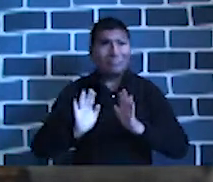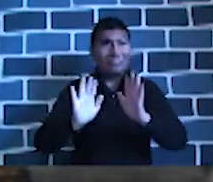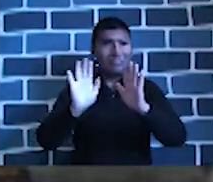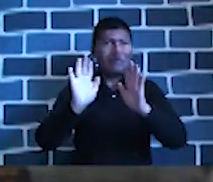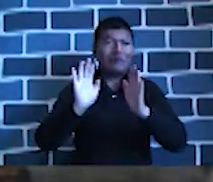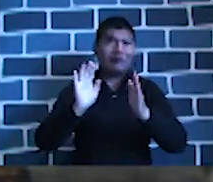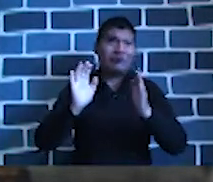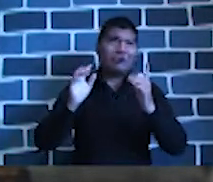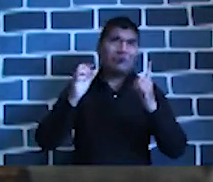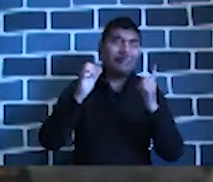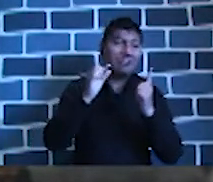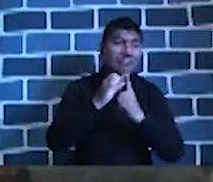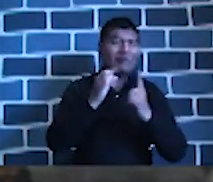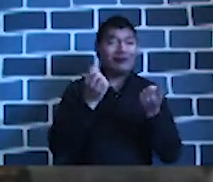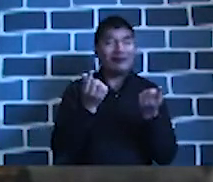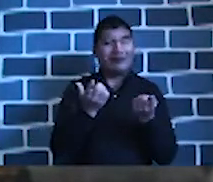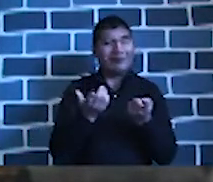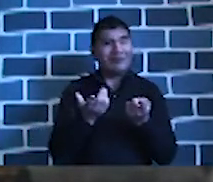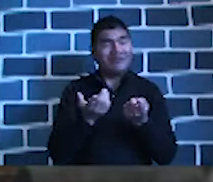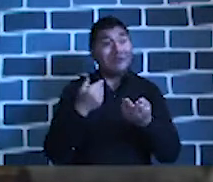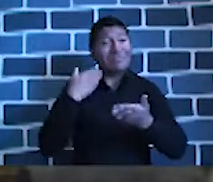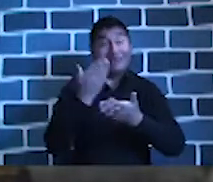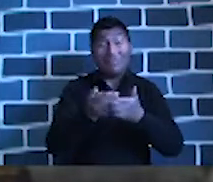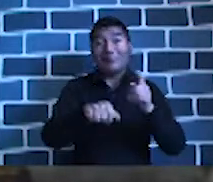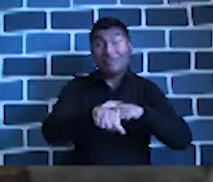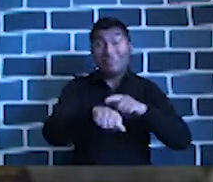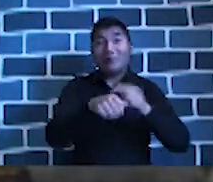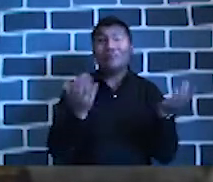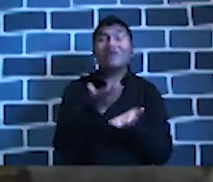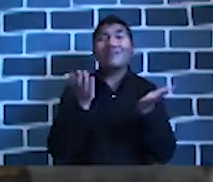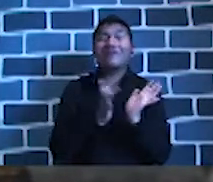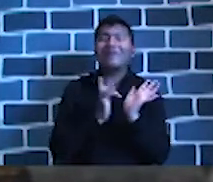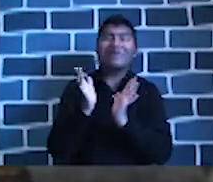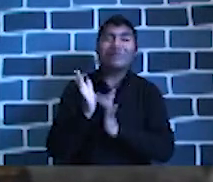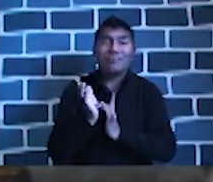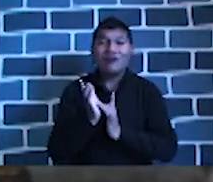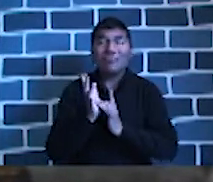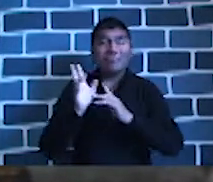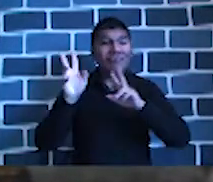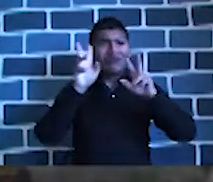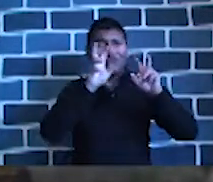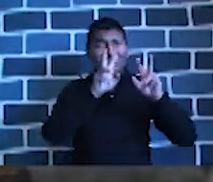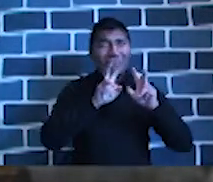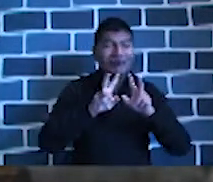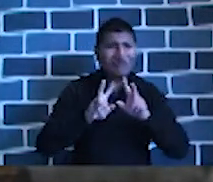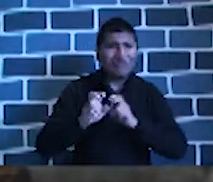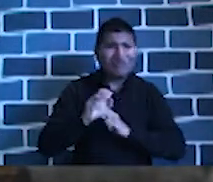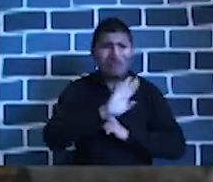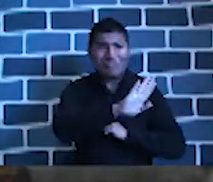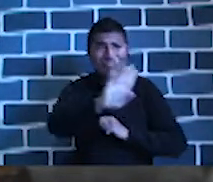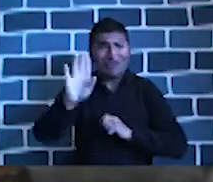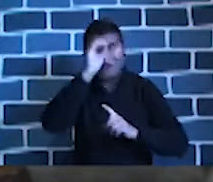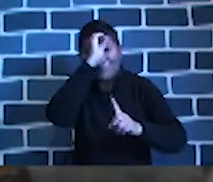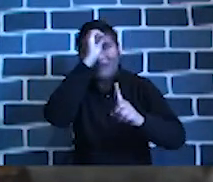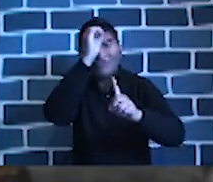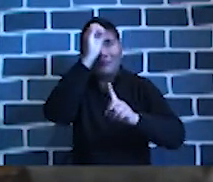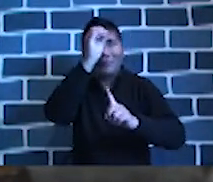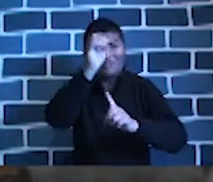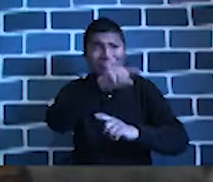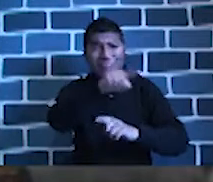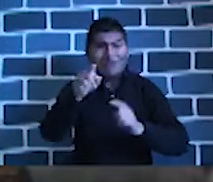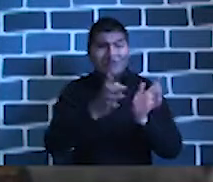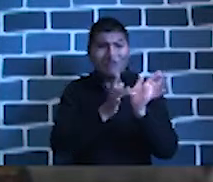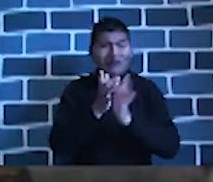milagros, palabras, llega el momento donde Jesús sondea la percepción de la gente sobre su